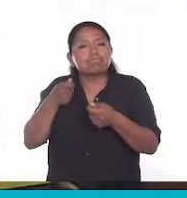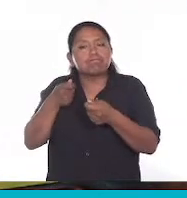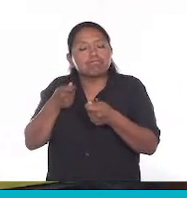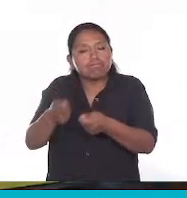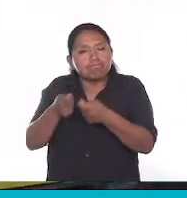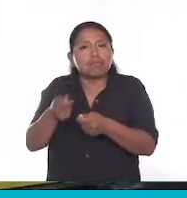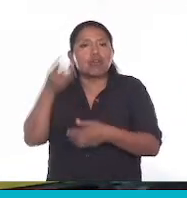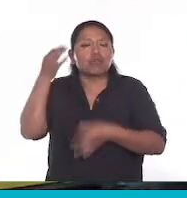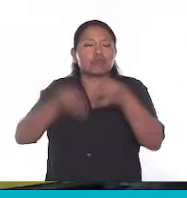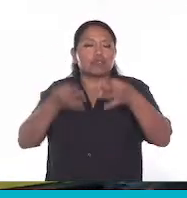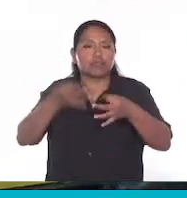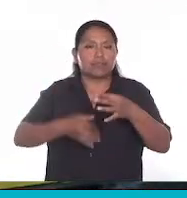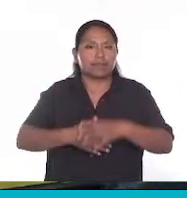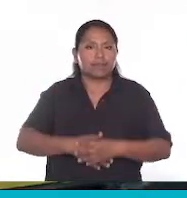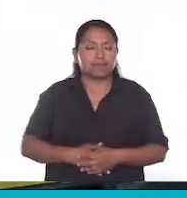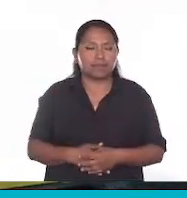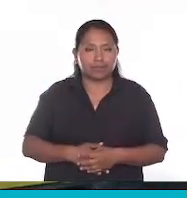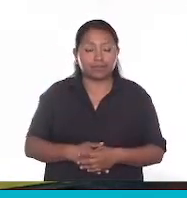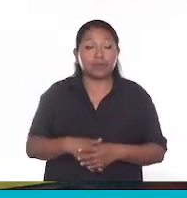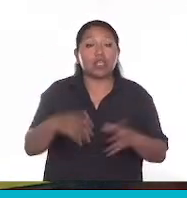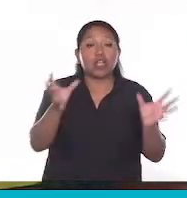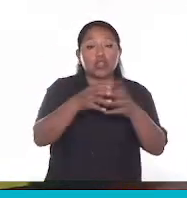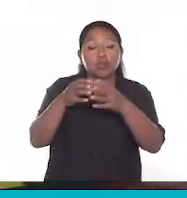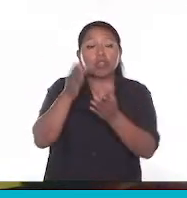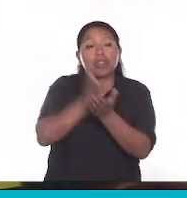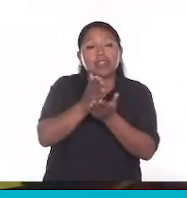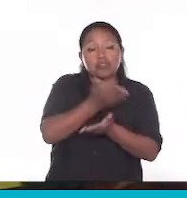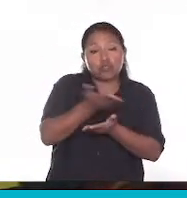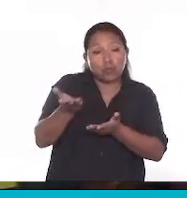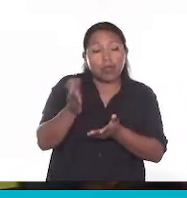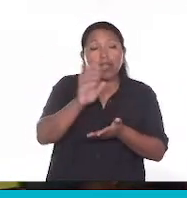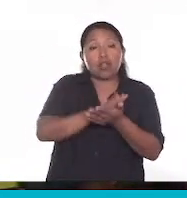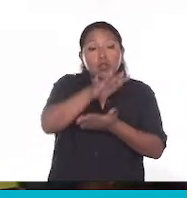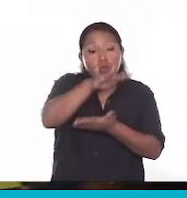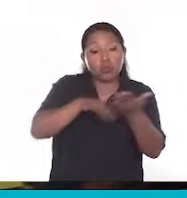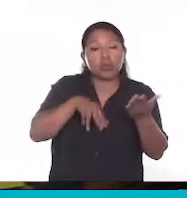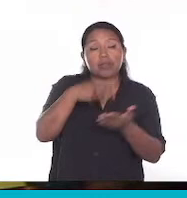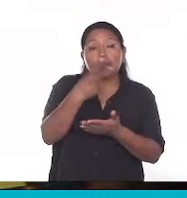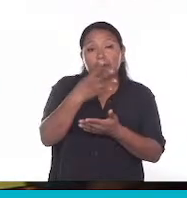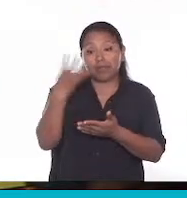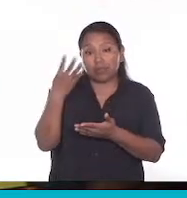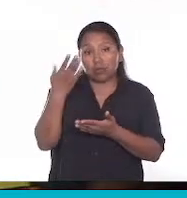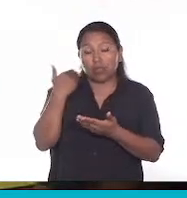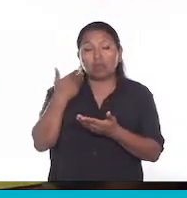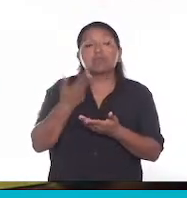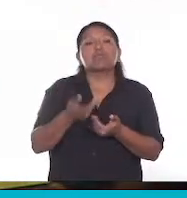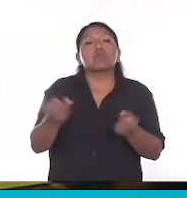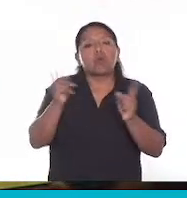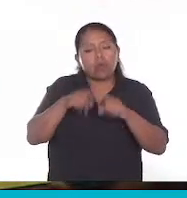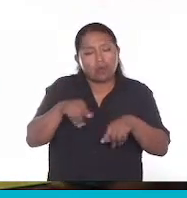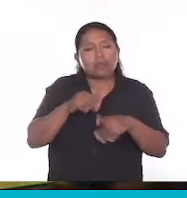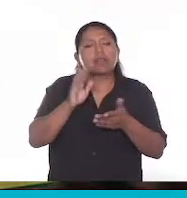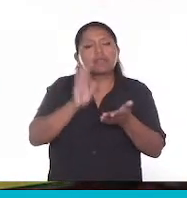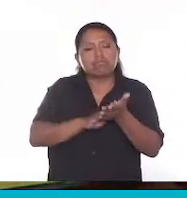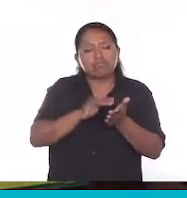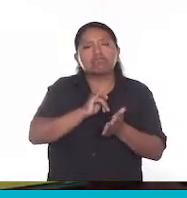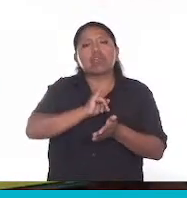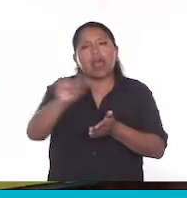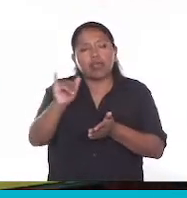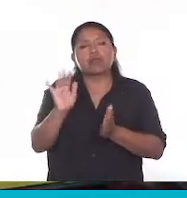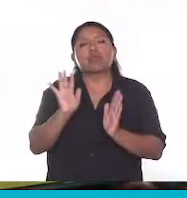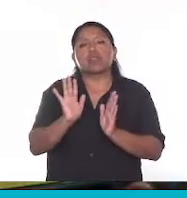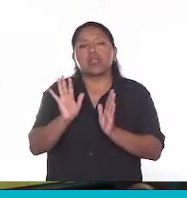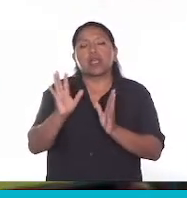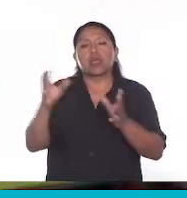Los organismos de derechos humanos, en el último documento del 24, volvieron a denunciar que hubo una